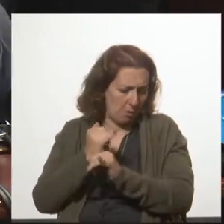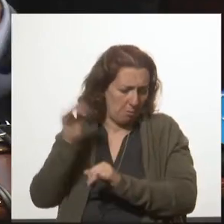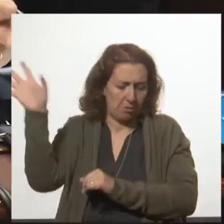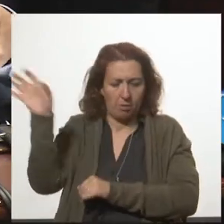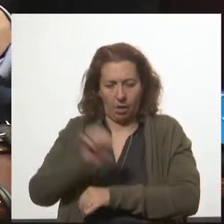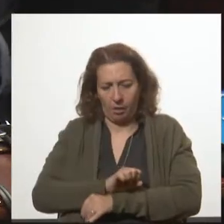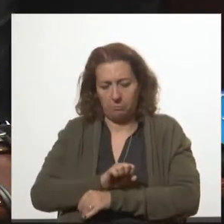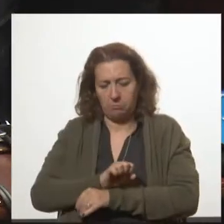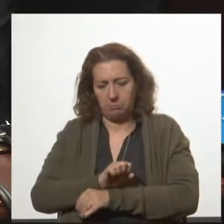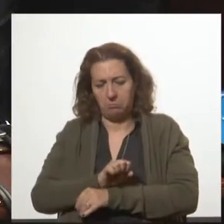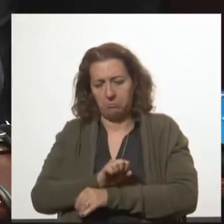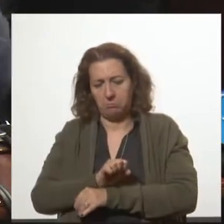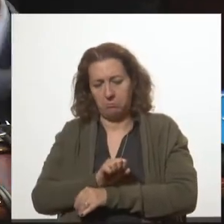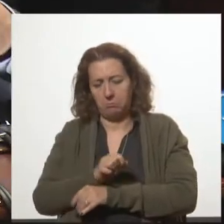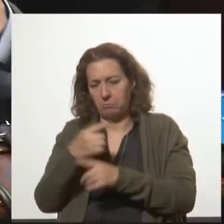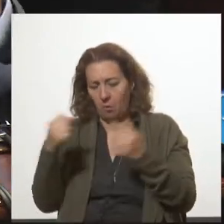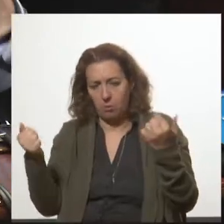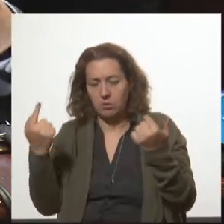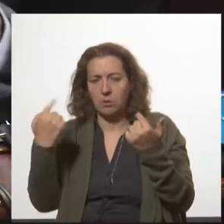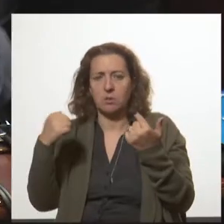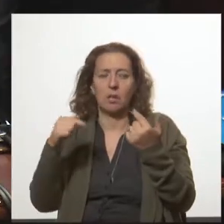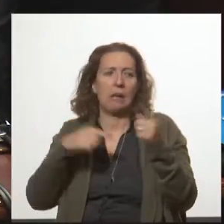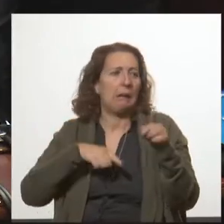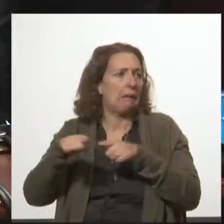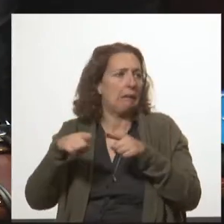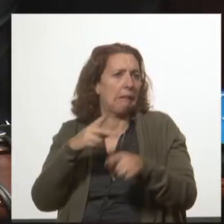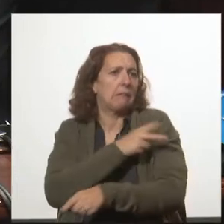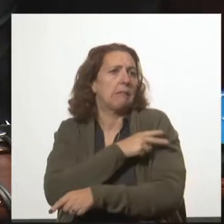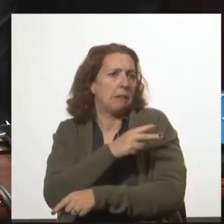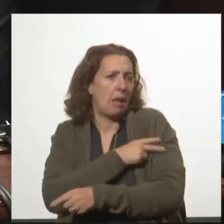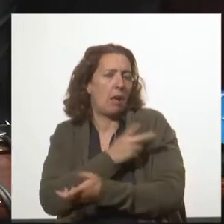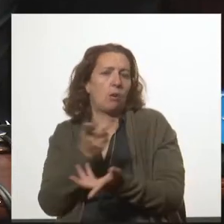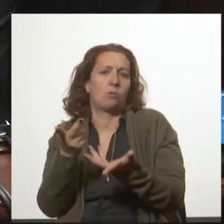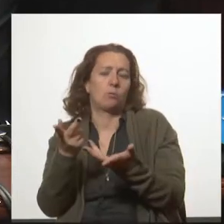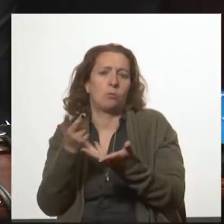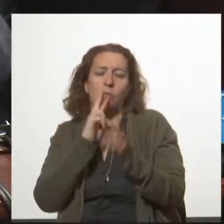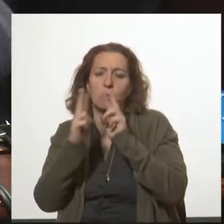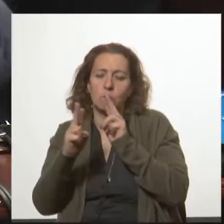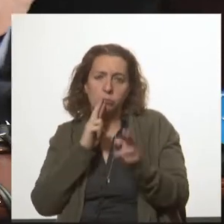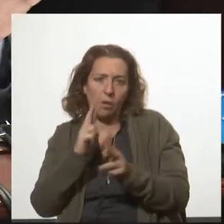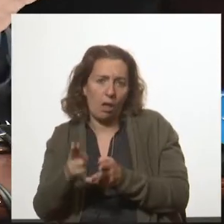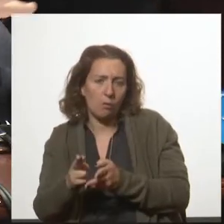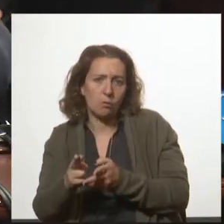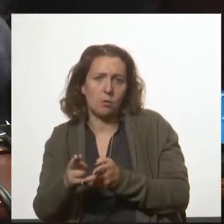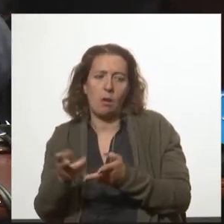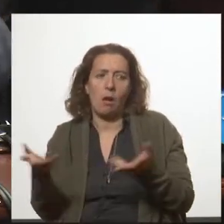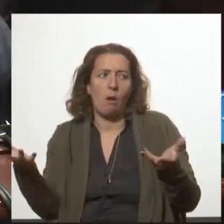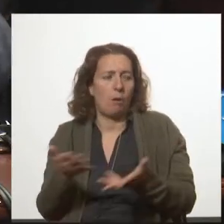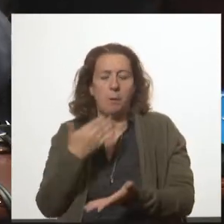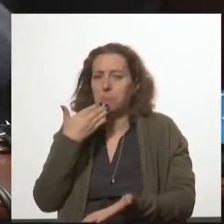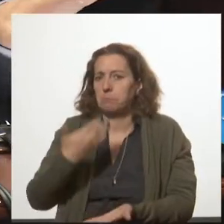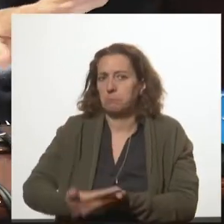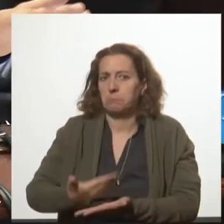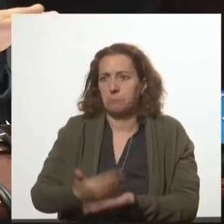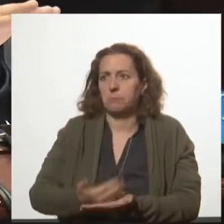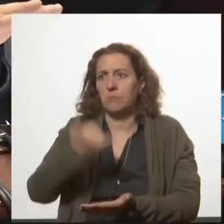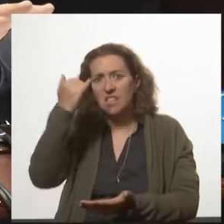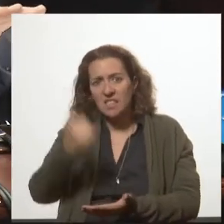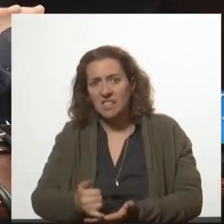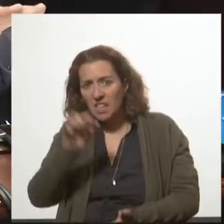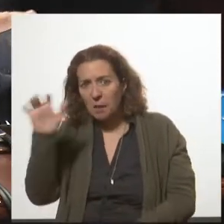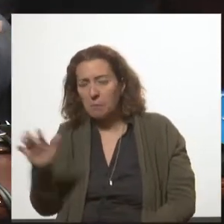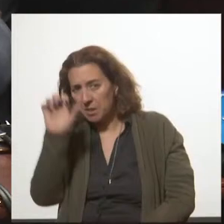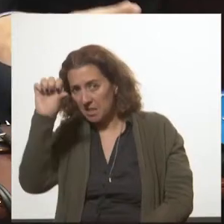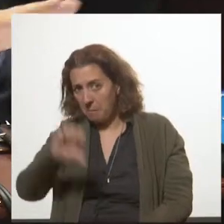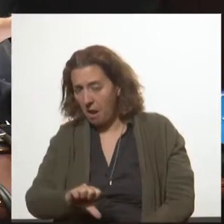espectáculos gerenciar los sacar los resultados ahora lo increíble es que si a la empresa le va mal